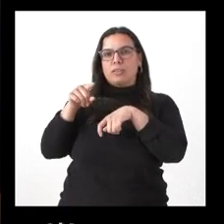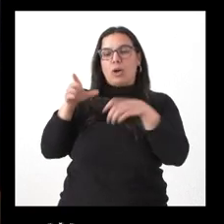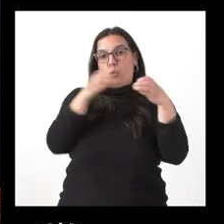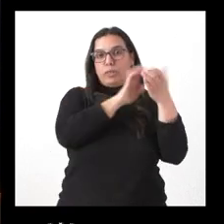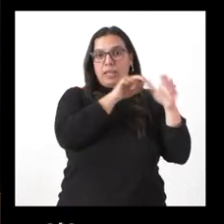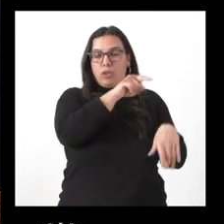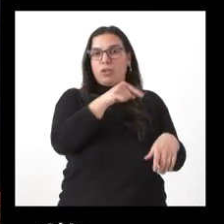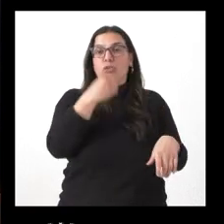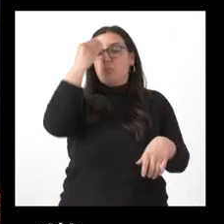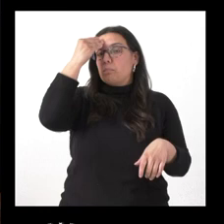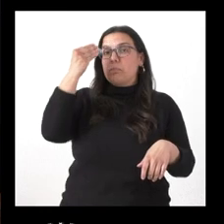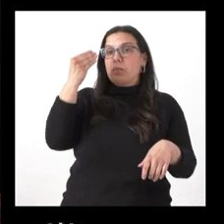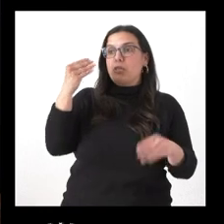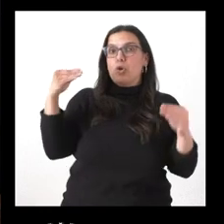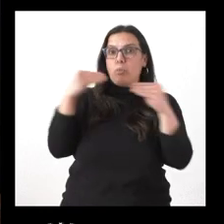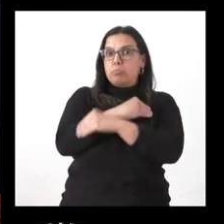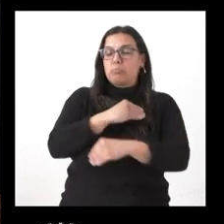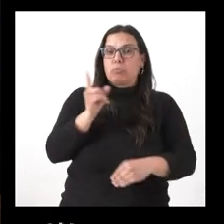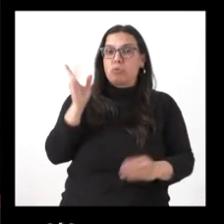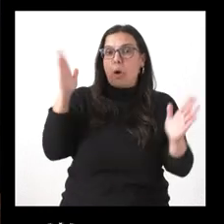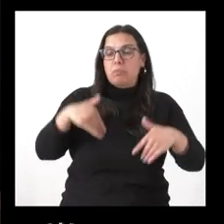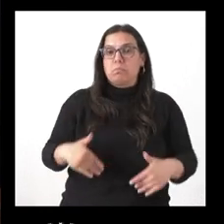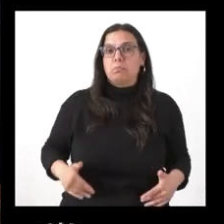yo creo que no hay ninguna incompatibilidad